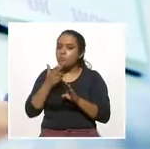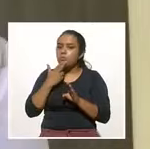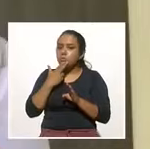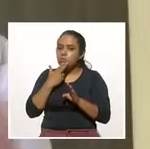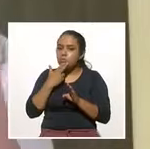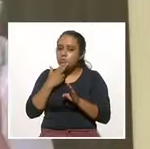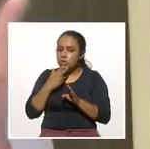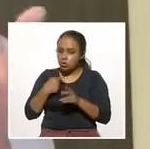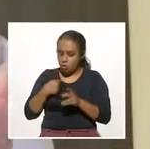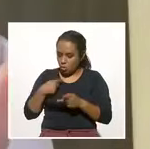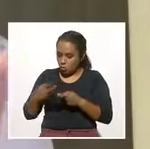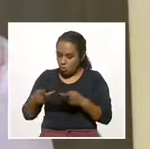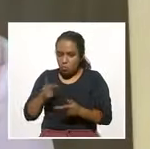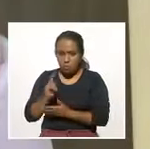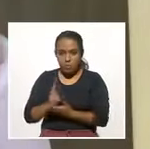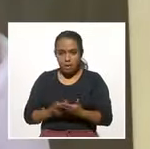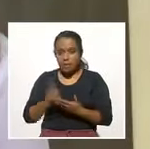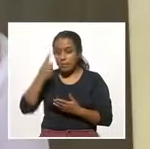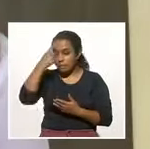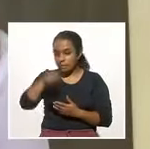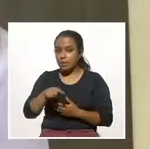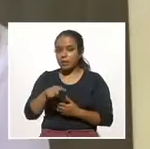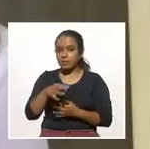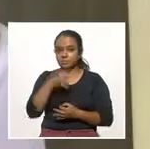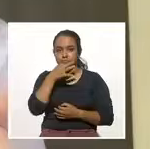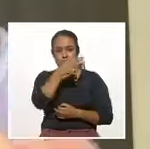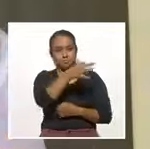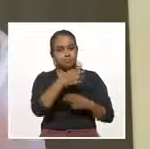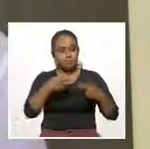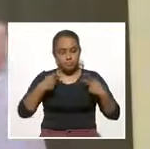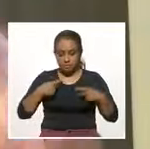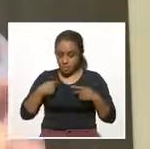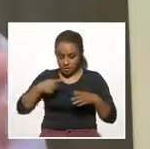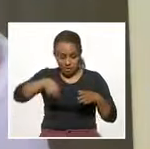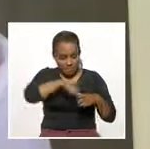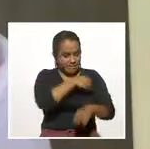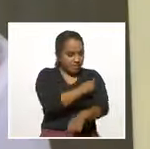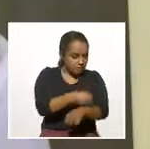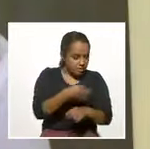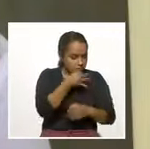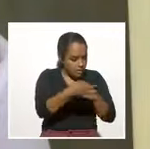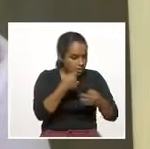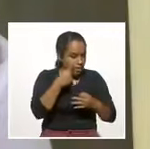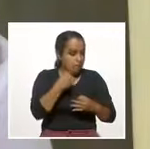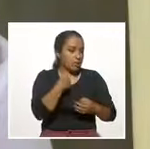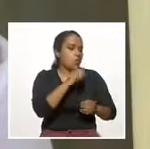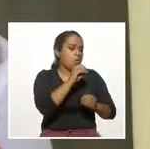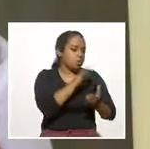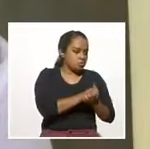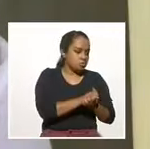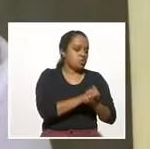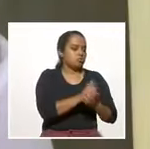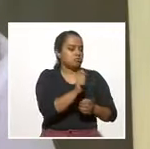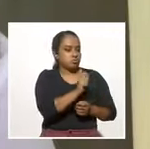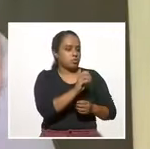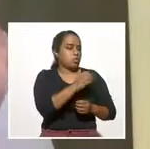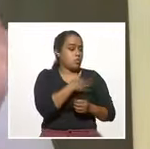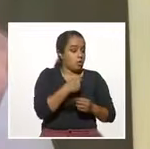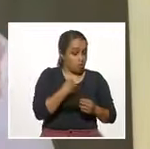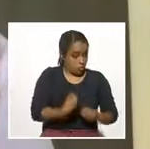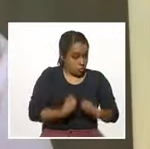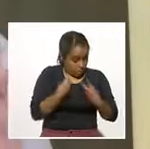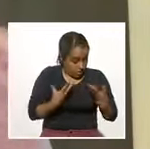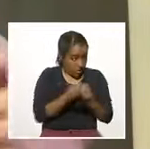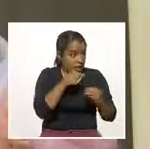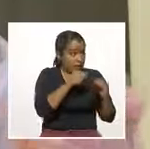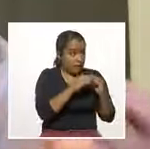yo desarrolle un plan que sea informado a la población con la que vivo, ¿no? A mi familia, a mi pareja, a mis hijos con los que yo radico,